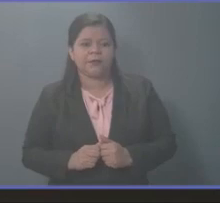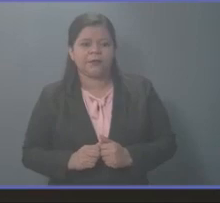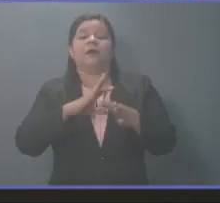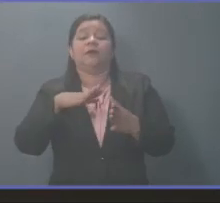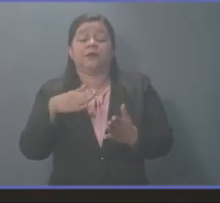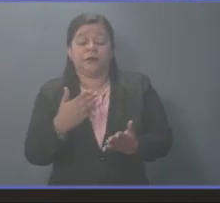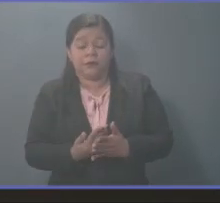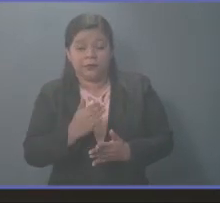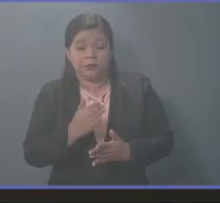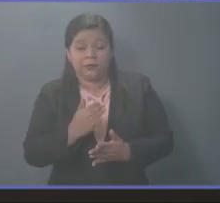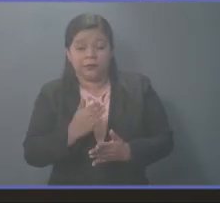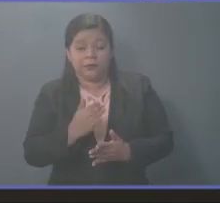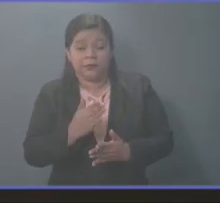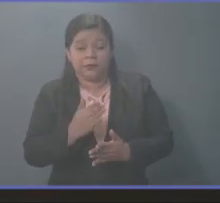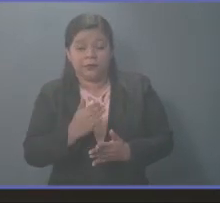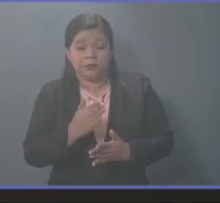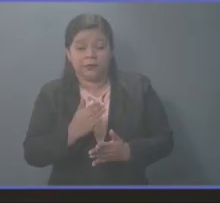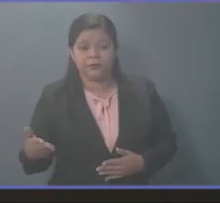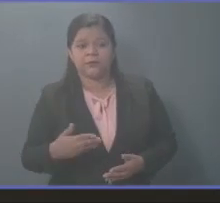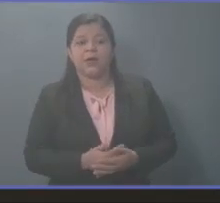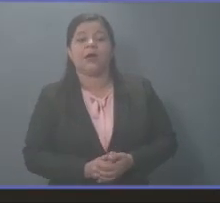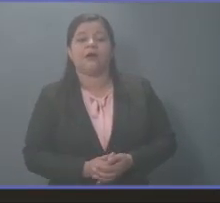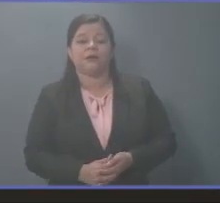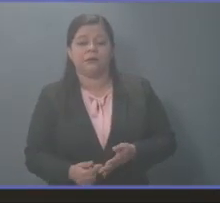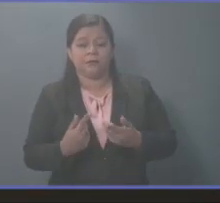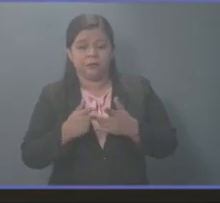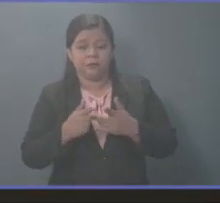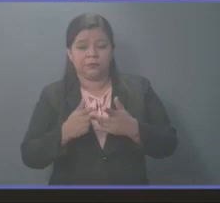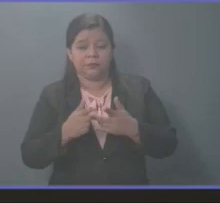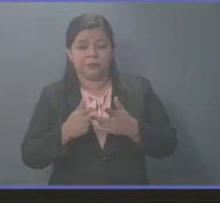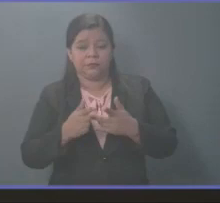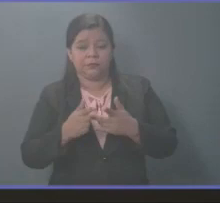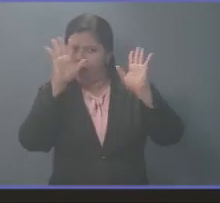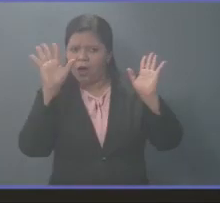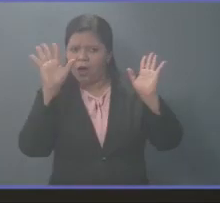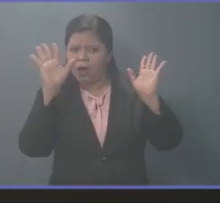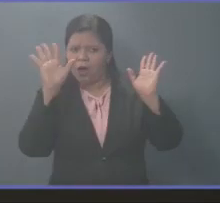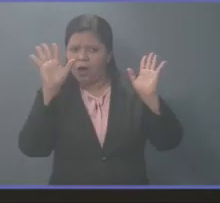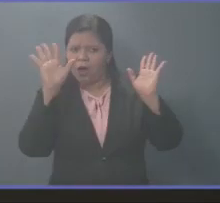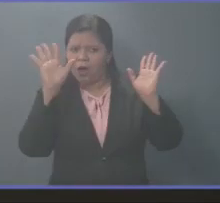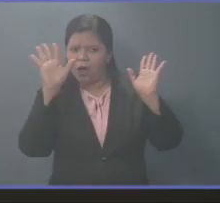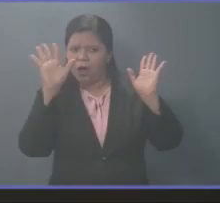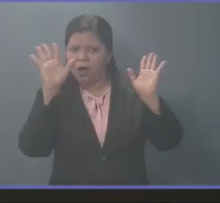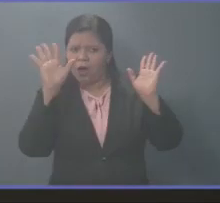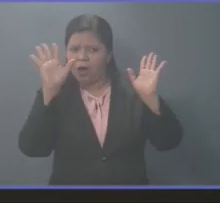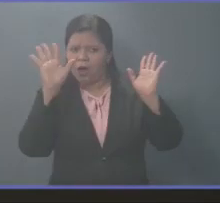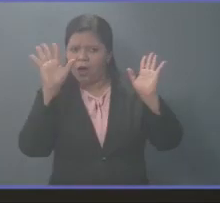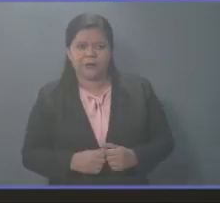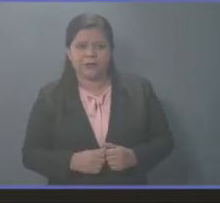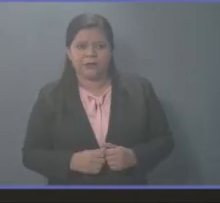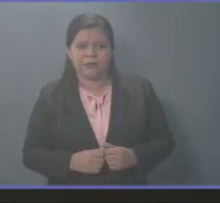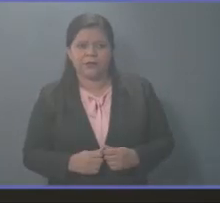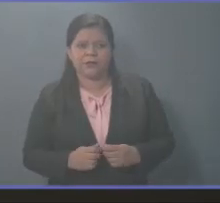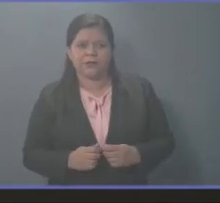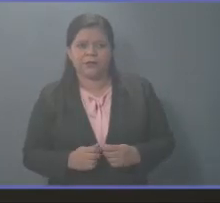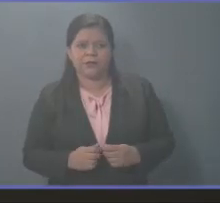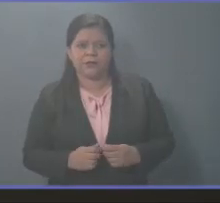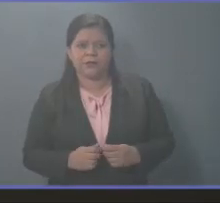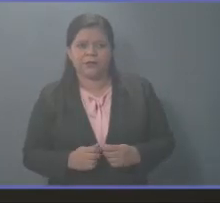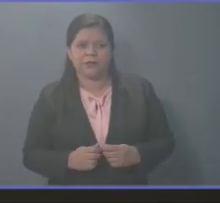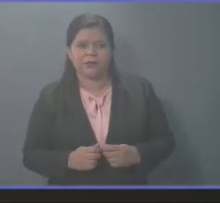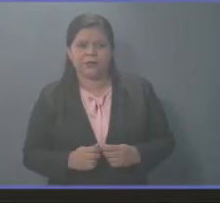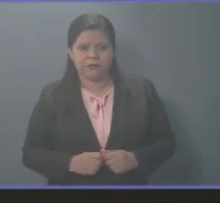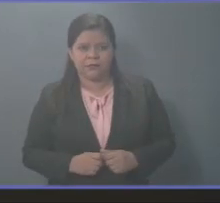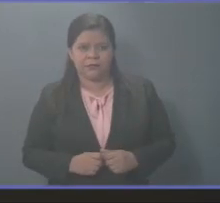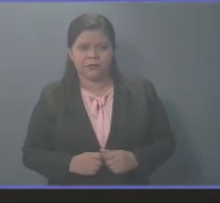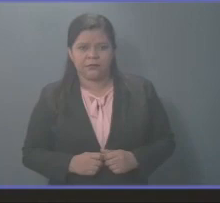recursos. Por supuesto que eso está bien. Y es ahí donde, al